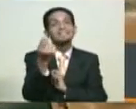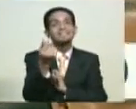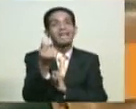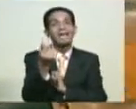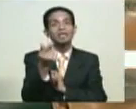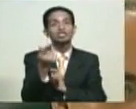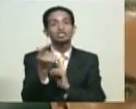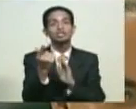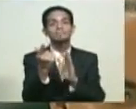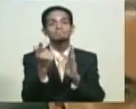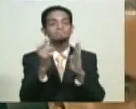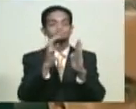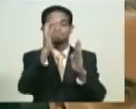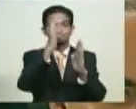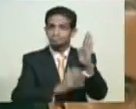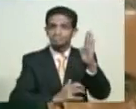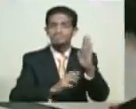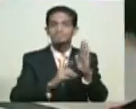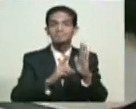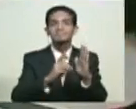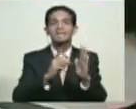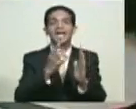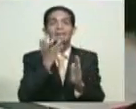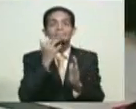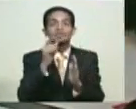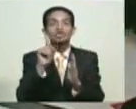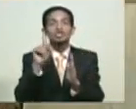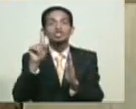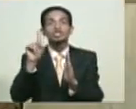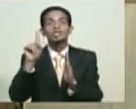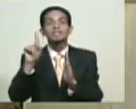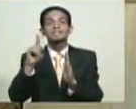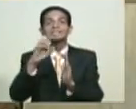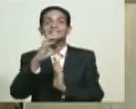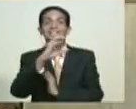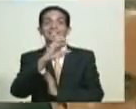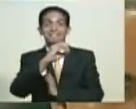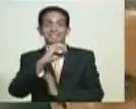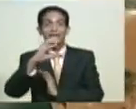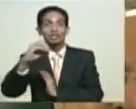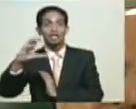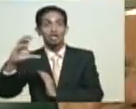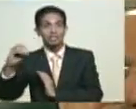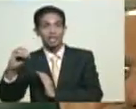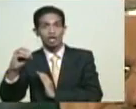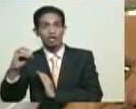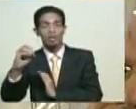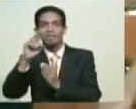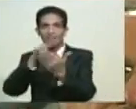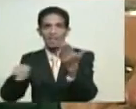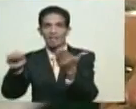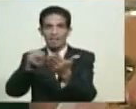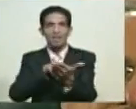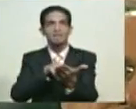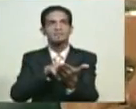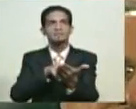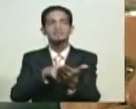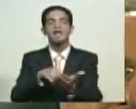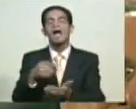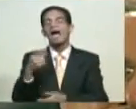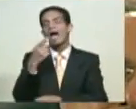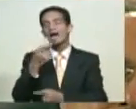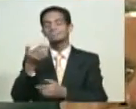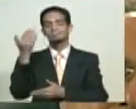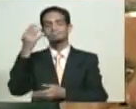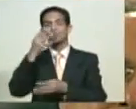Sí, sí, sí. Cuatro simulacros. Sí, simulacros, cuatro eventos de prueba integral de todos los